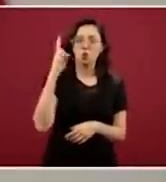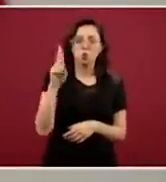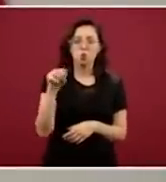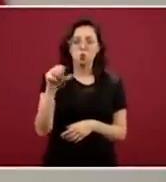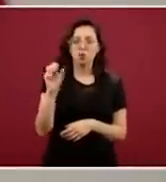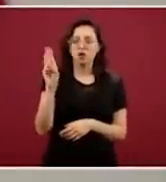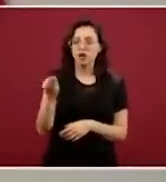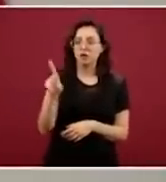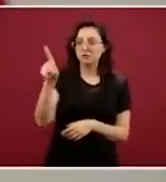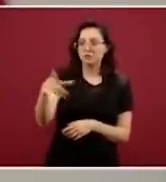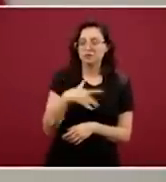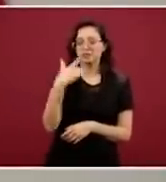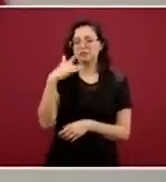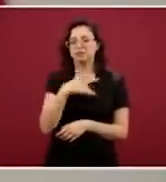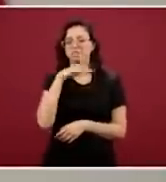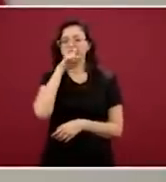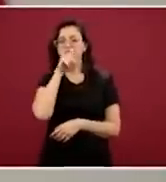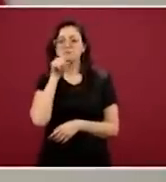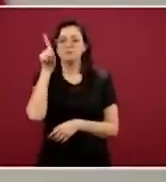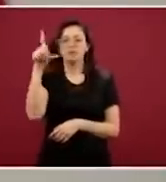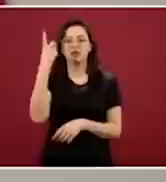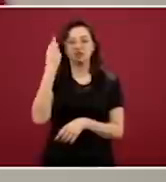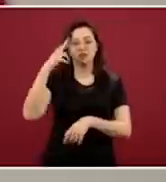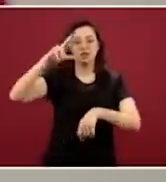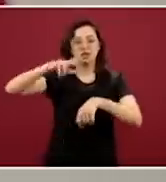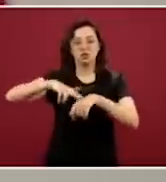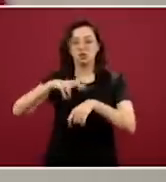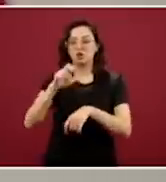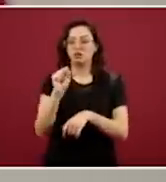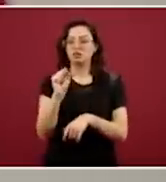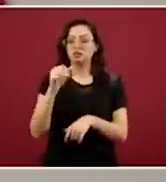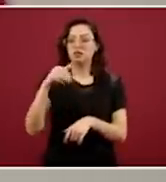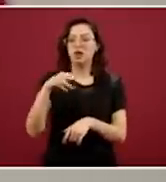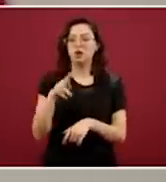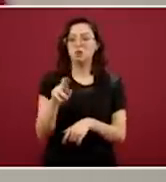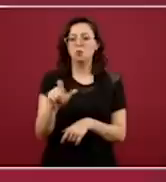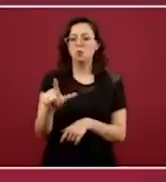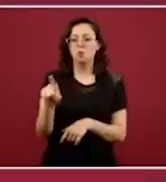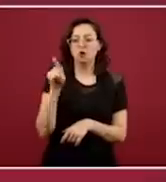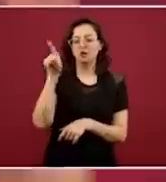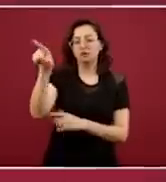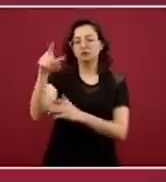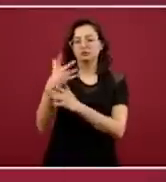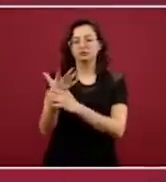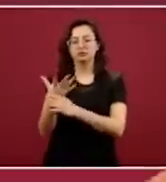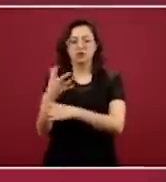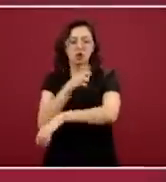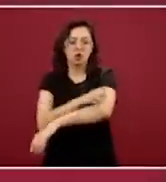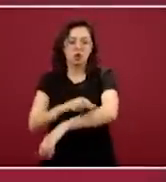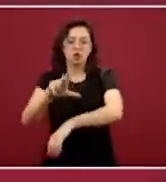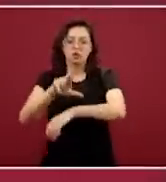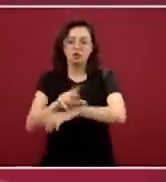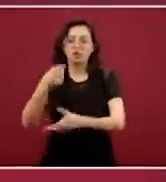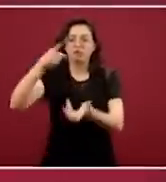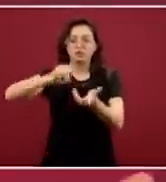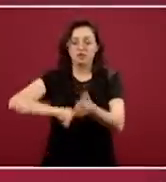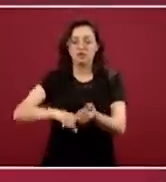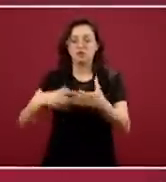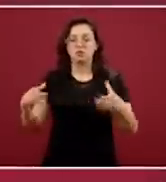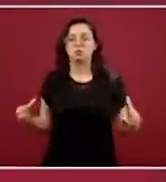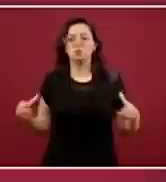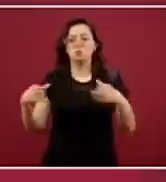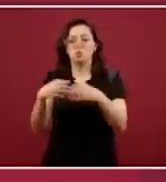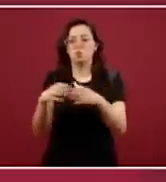México, el doctor Samuel Ponce de León, director del Programa Universitario de Investigación en Salud, coordina un grupo interno de la universidad, un